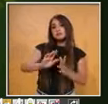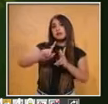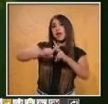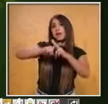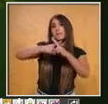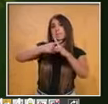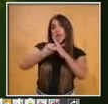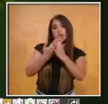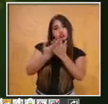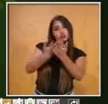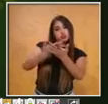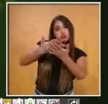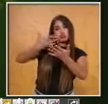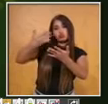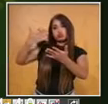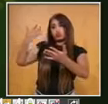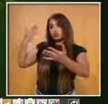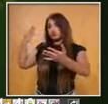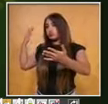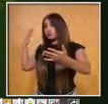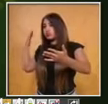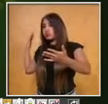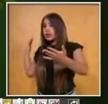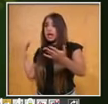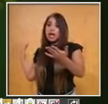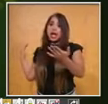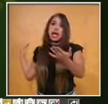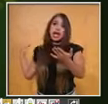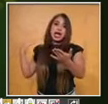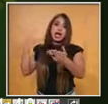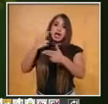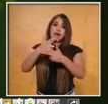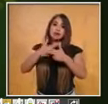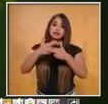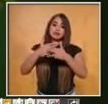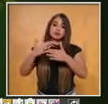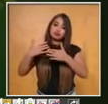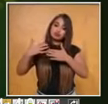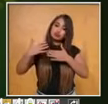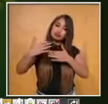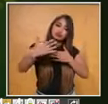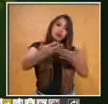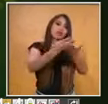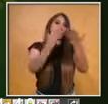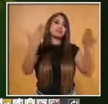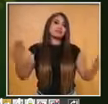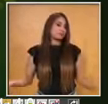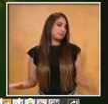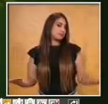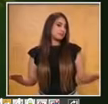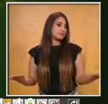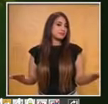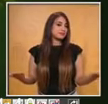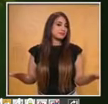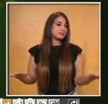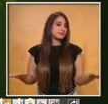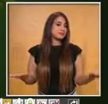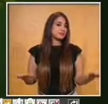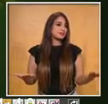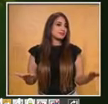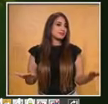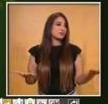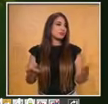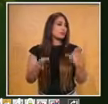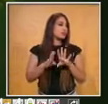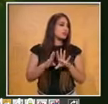y del espacio, hasta el fin concluyente del presente. ¿Qué tienen en común? ¿Qué analogía